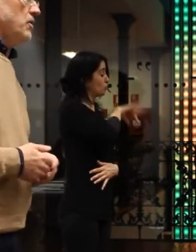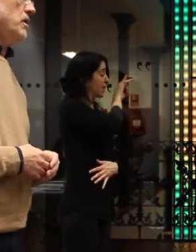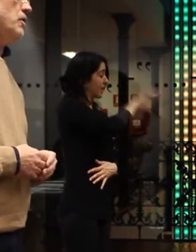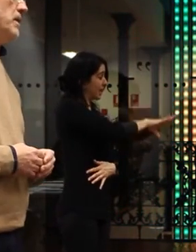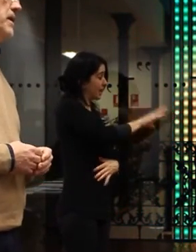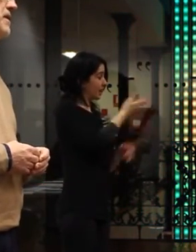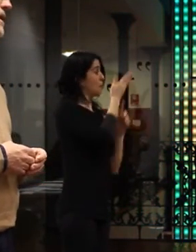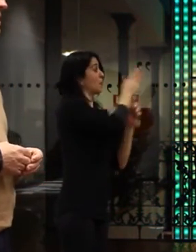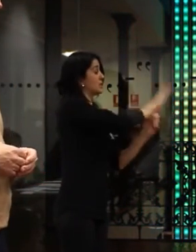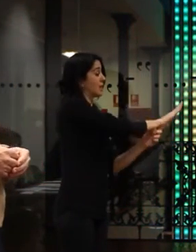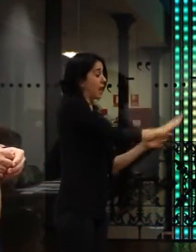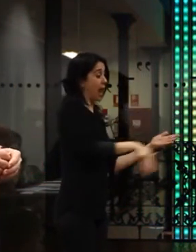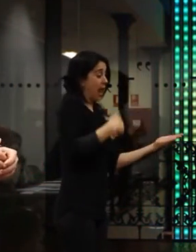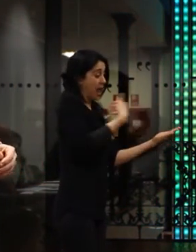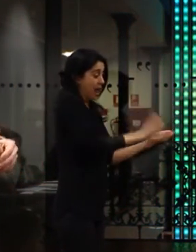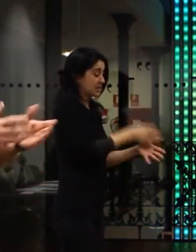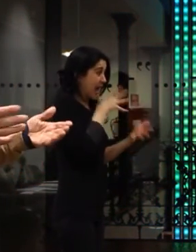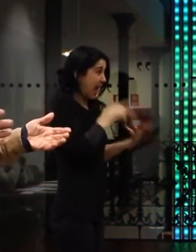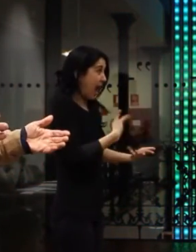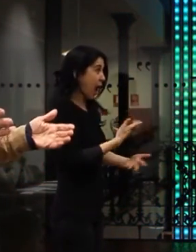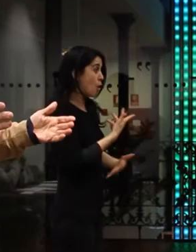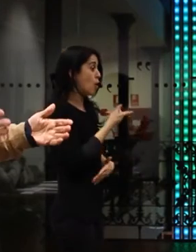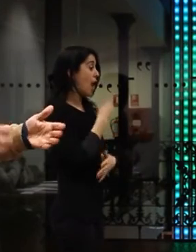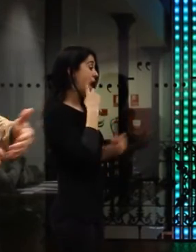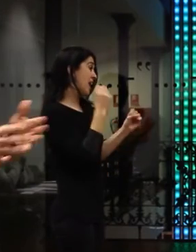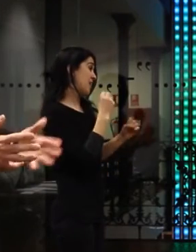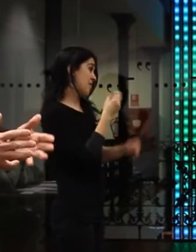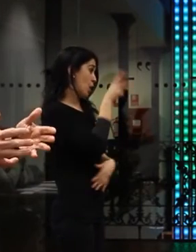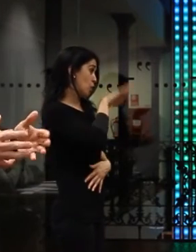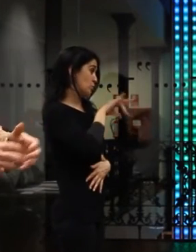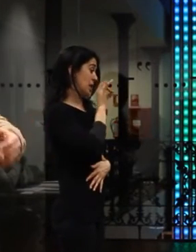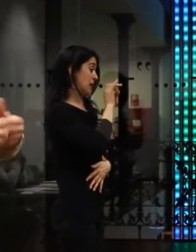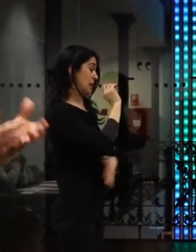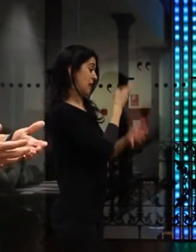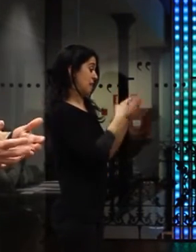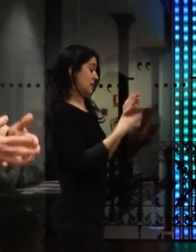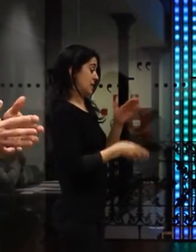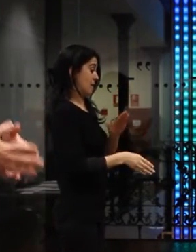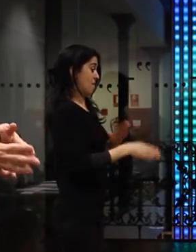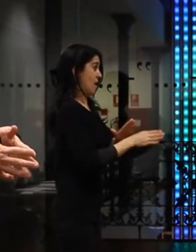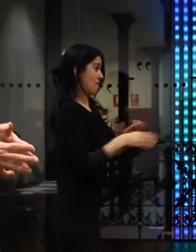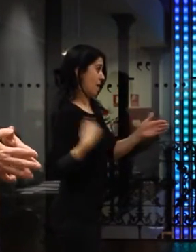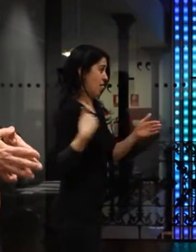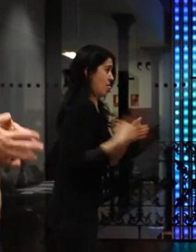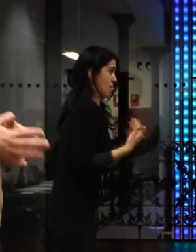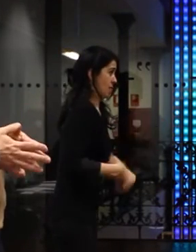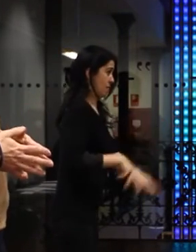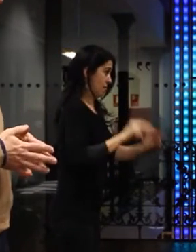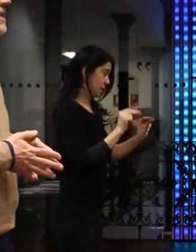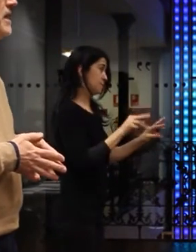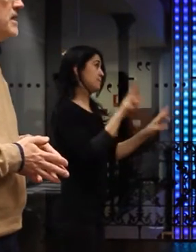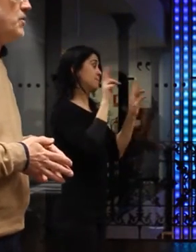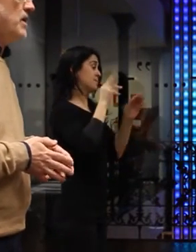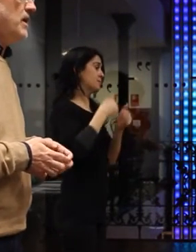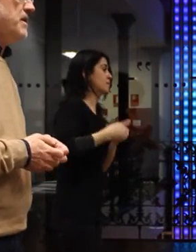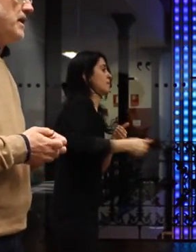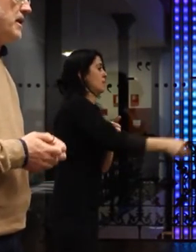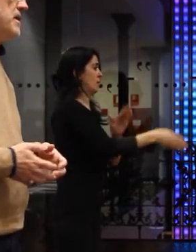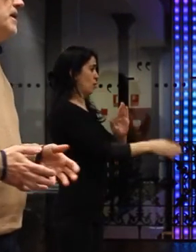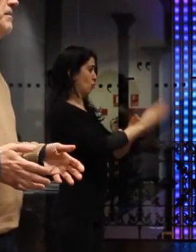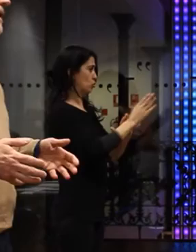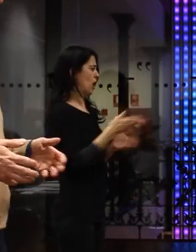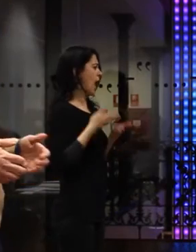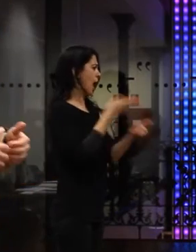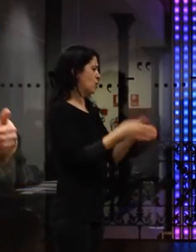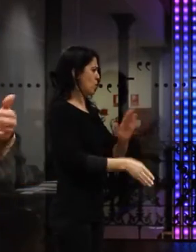el invierno del 2016, y bueno, esperamos que esté en vigor, y ya procuraremos nosotros que estén en marcha las ayudas